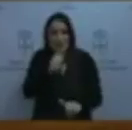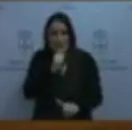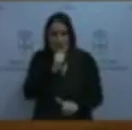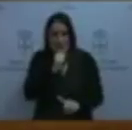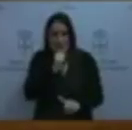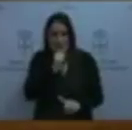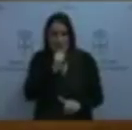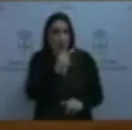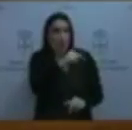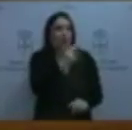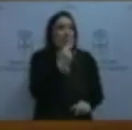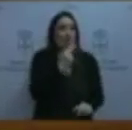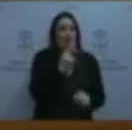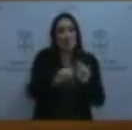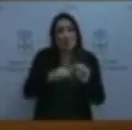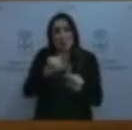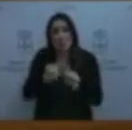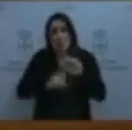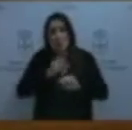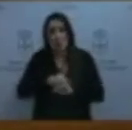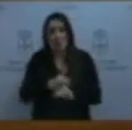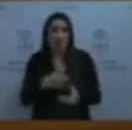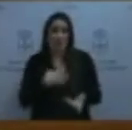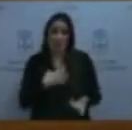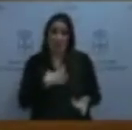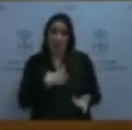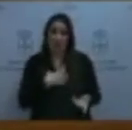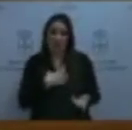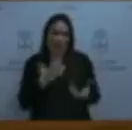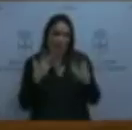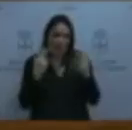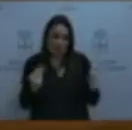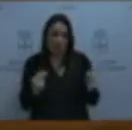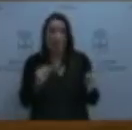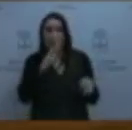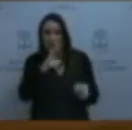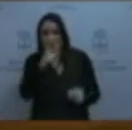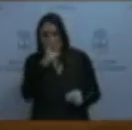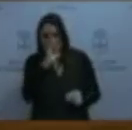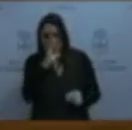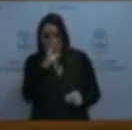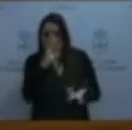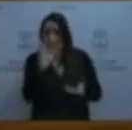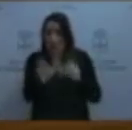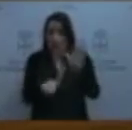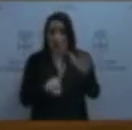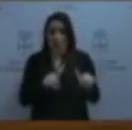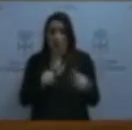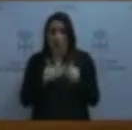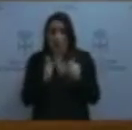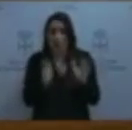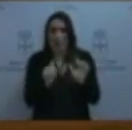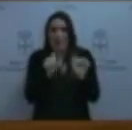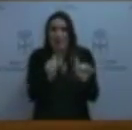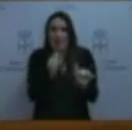no prometan lo que no se va a cumplir, dejen de hacerlo, estamos en febrero y aún no están abiertas esta convocatoria. Pero